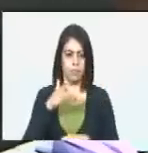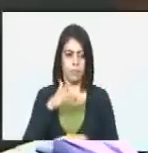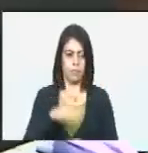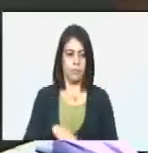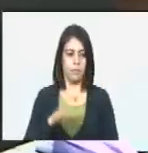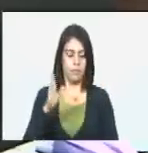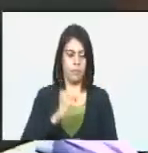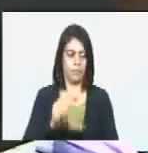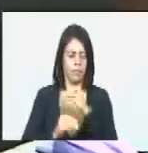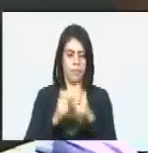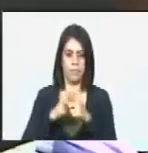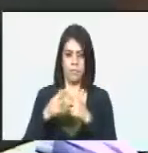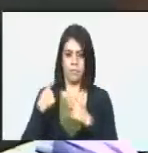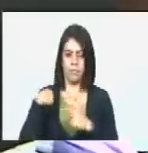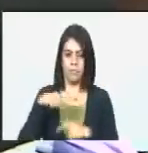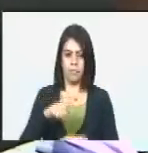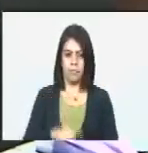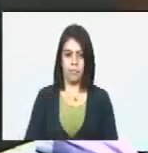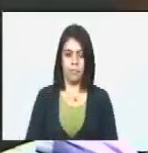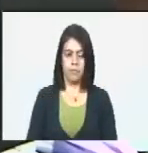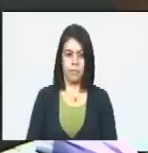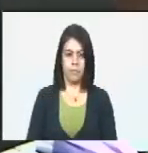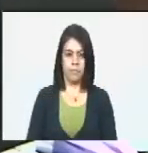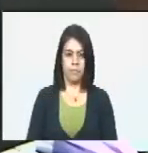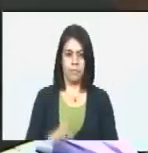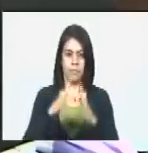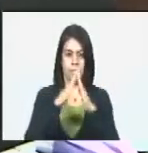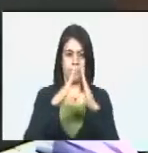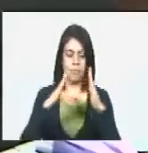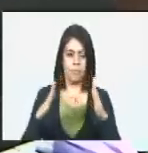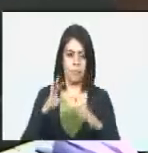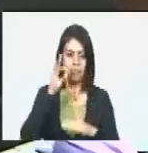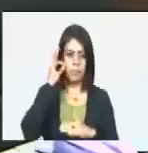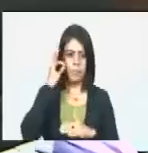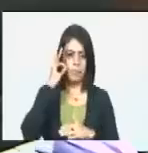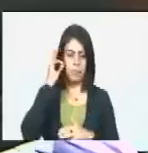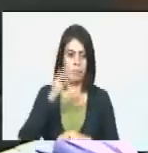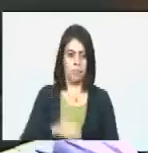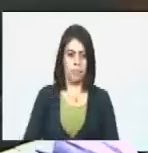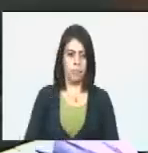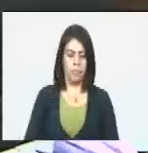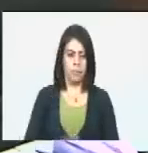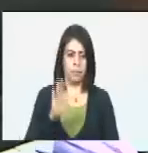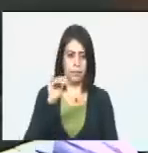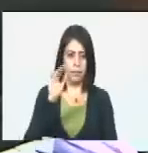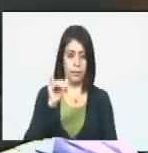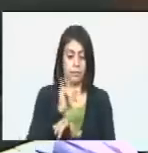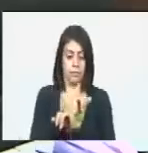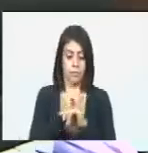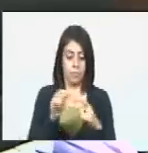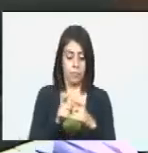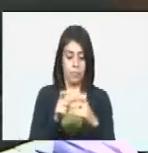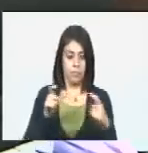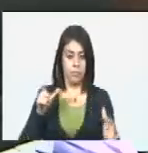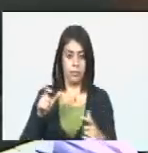estuve en la Casa Amarilla, despidiéndome de ella, le pedí fortaleza